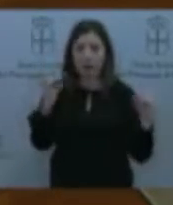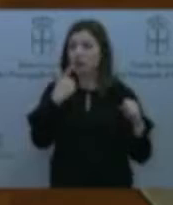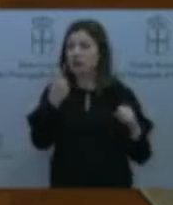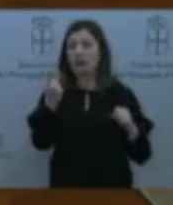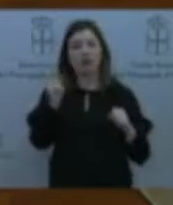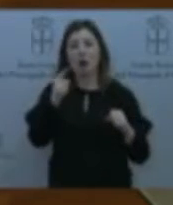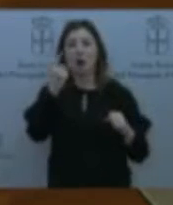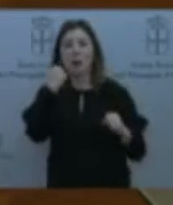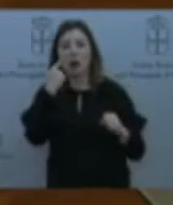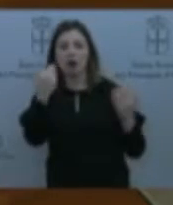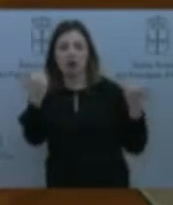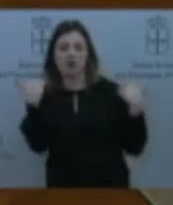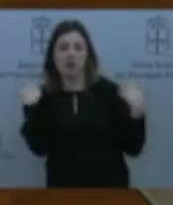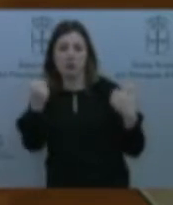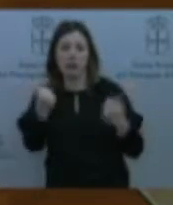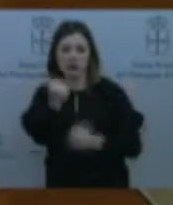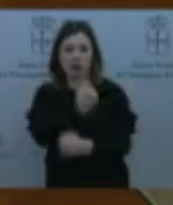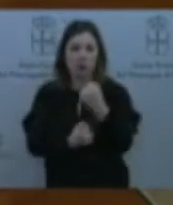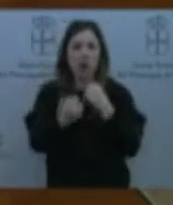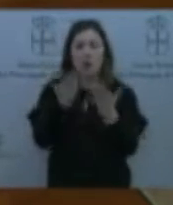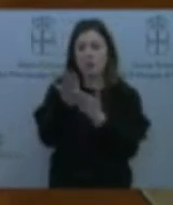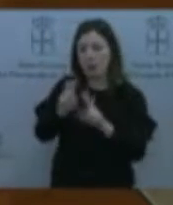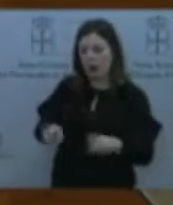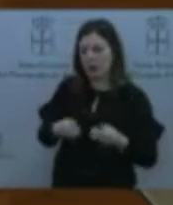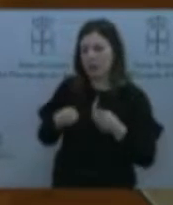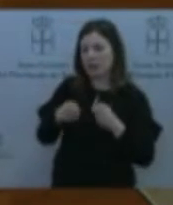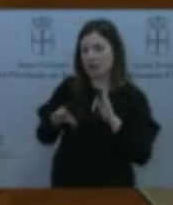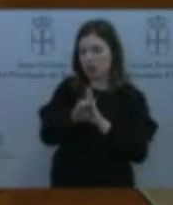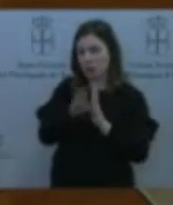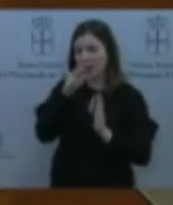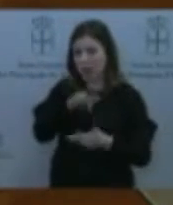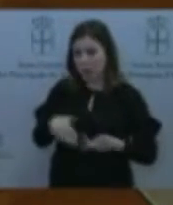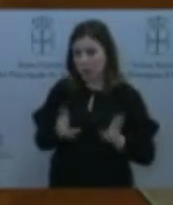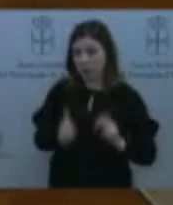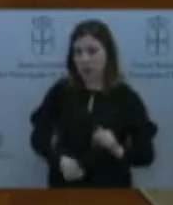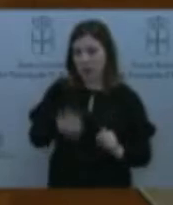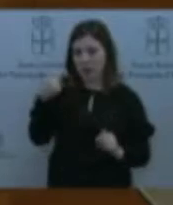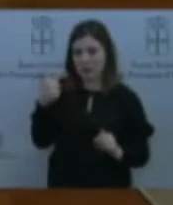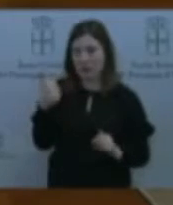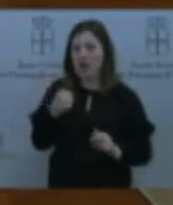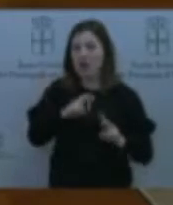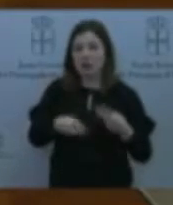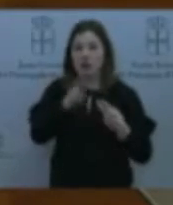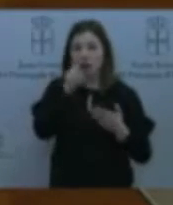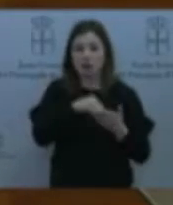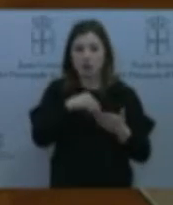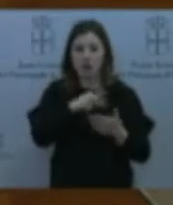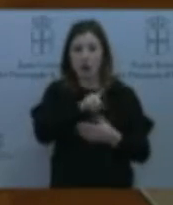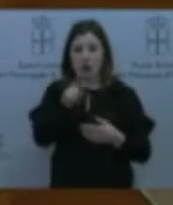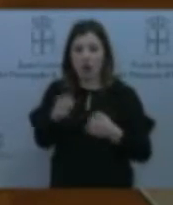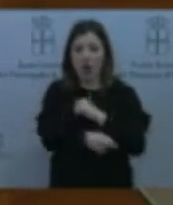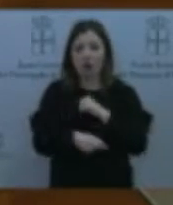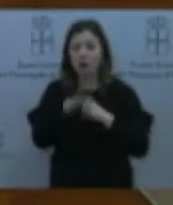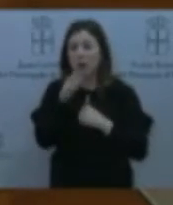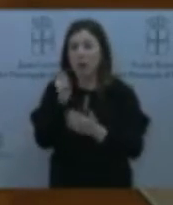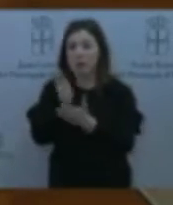reformasen la Constitución, para hacerla más democrática, se reformaba en agosto de 2011 para primar el pago de la deuda a los servicios públicos. Cuando les pedían bajar